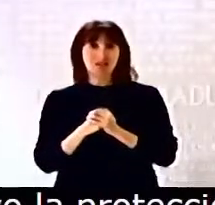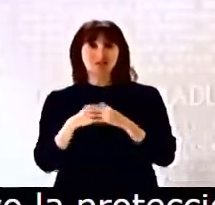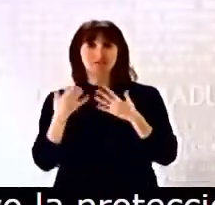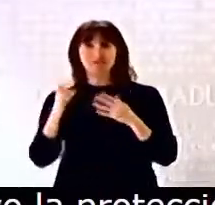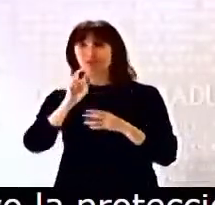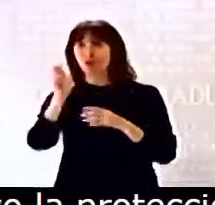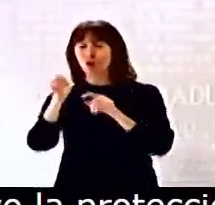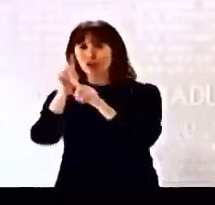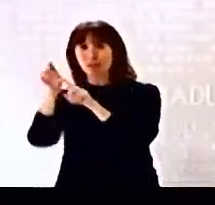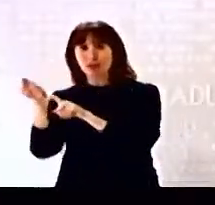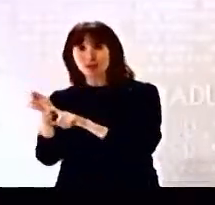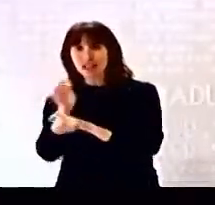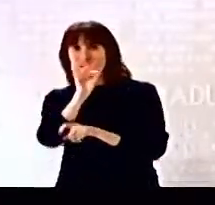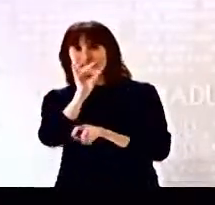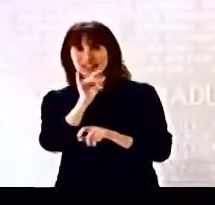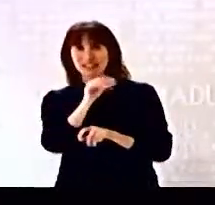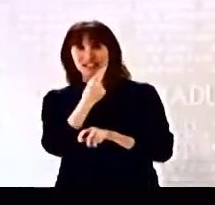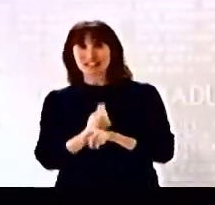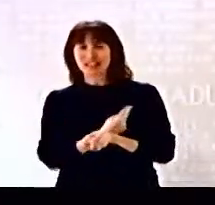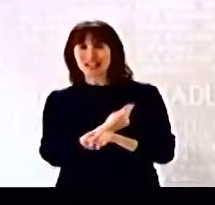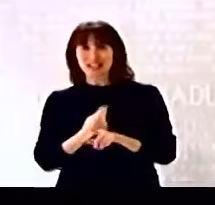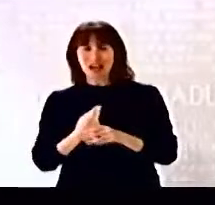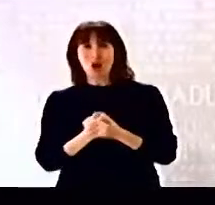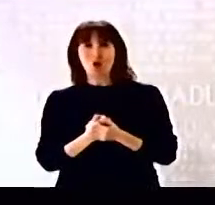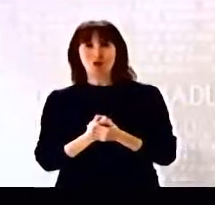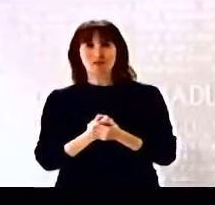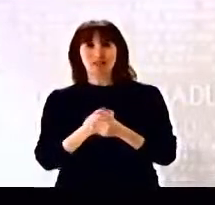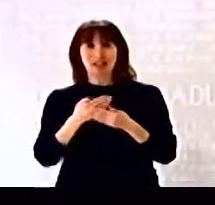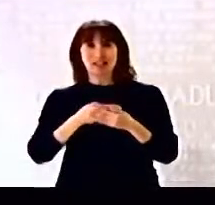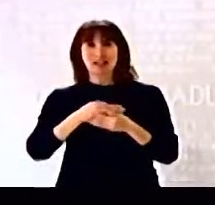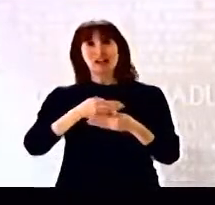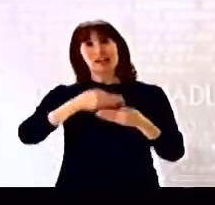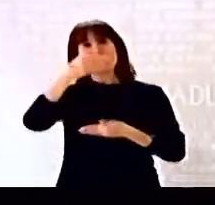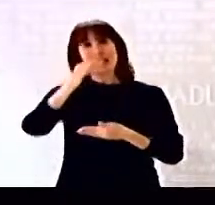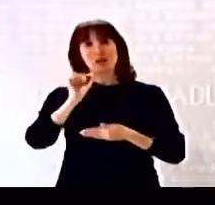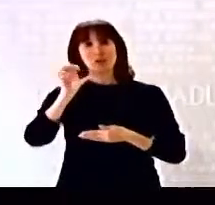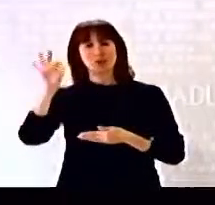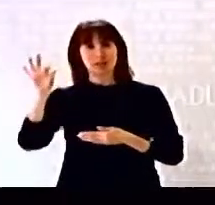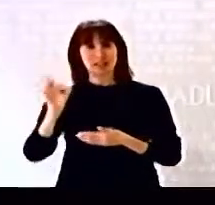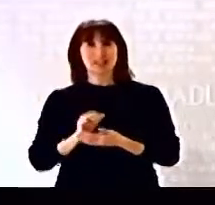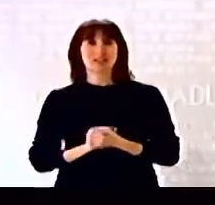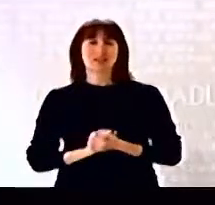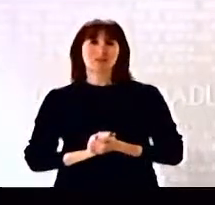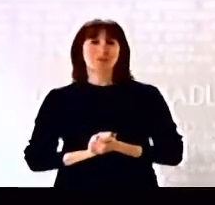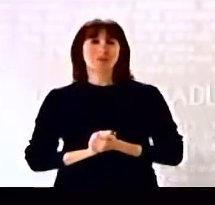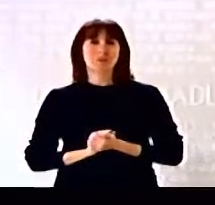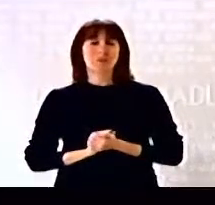¿Alguna pregunta más? Sí, Santiago Manchado, del diario.es.